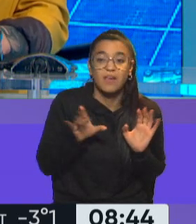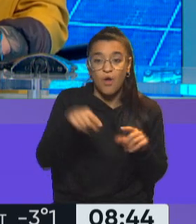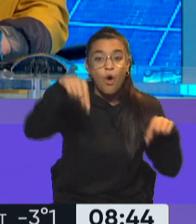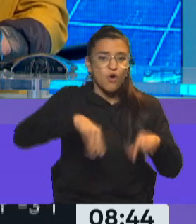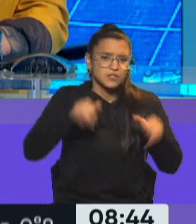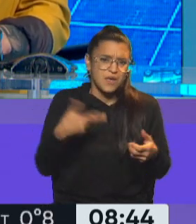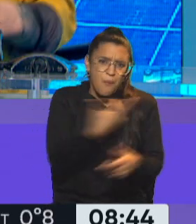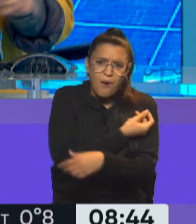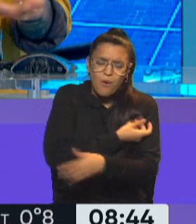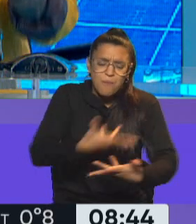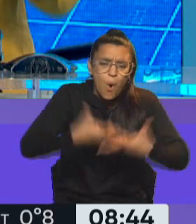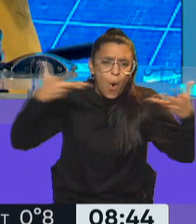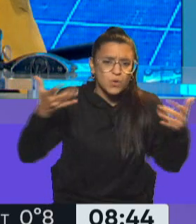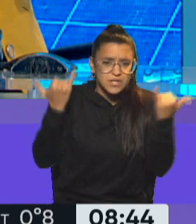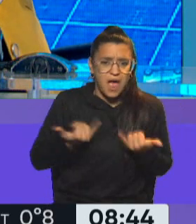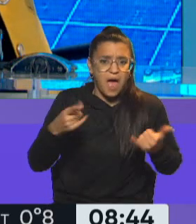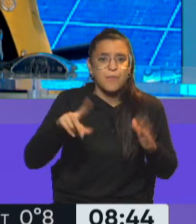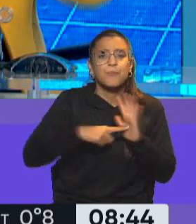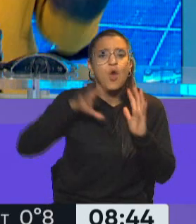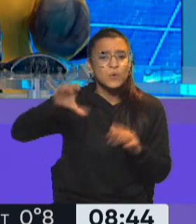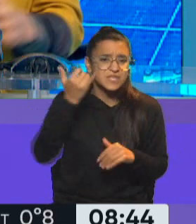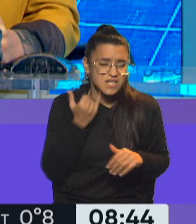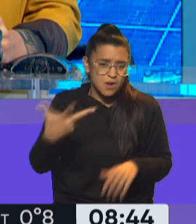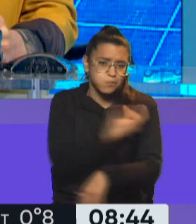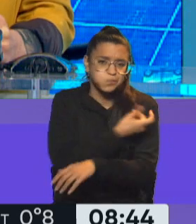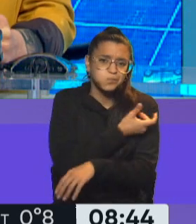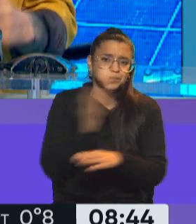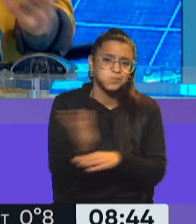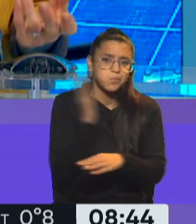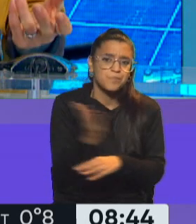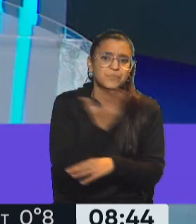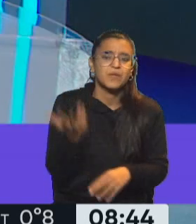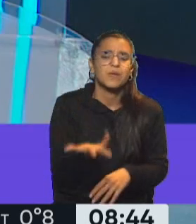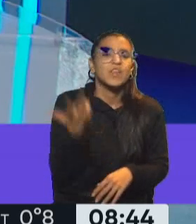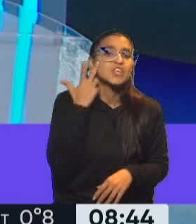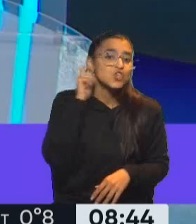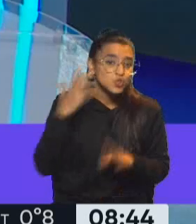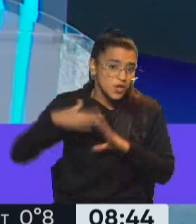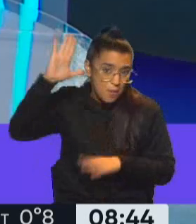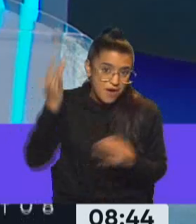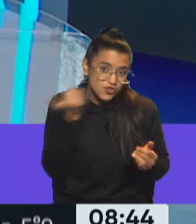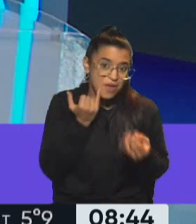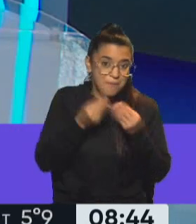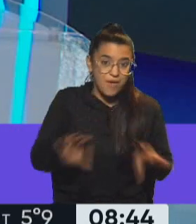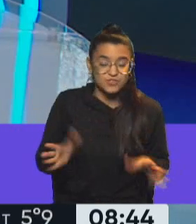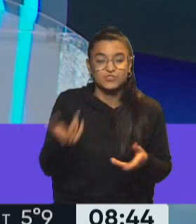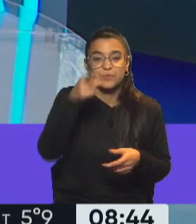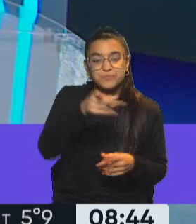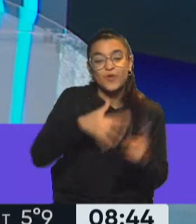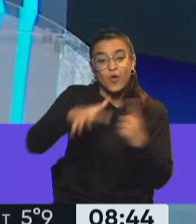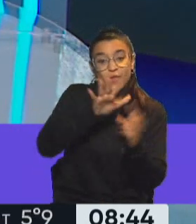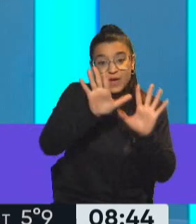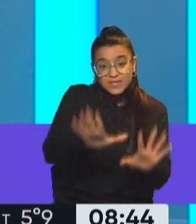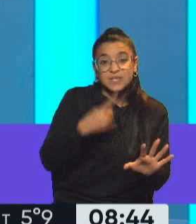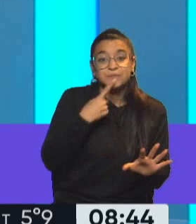muchas vacunas. De hecho, en la provincia de Buenos Aires ya se están vacunando a los mayores de 18 años. En este contexto, Carlos Cambourian,